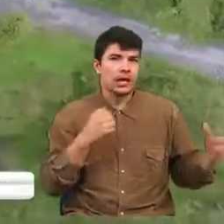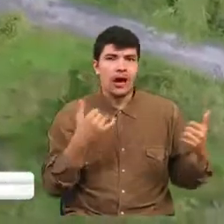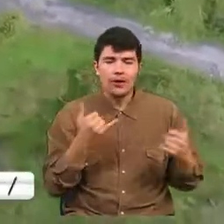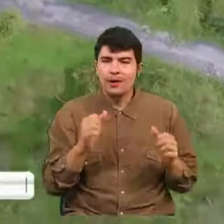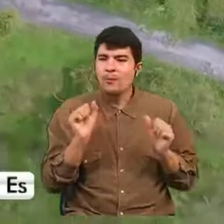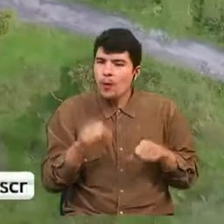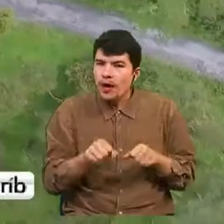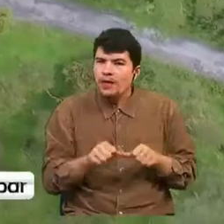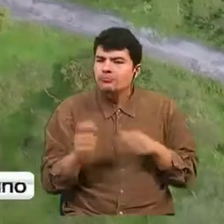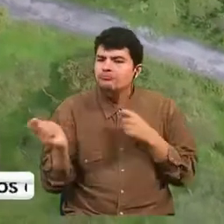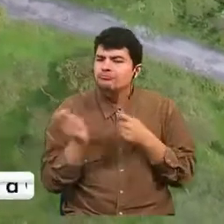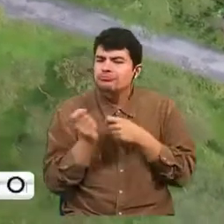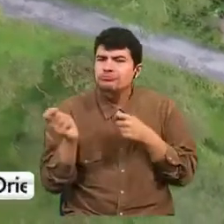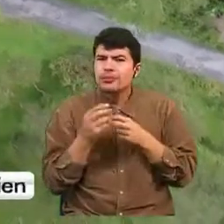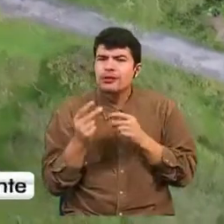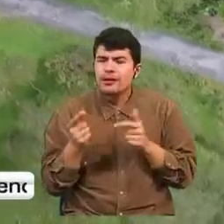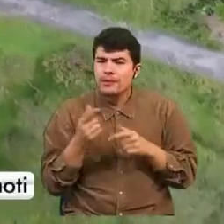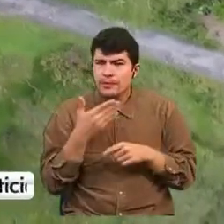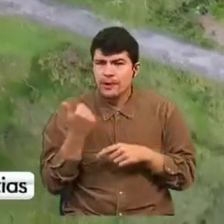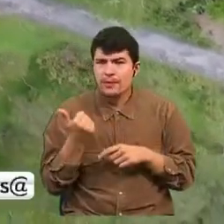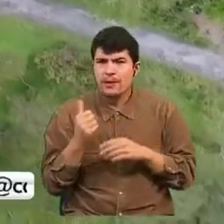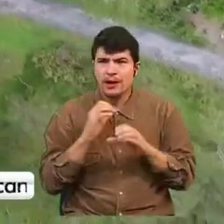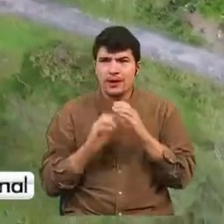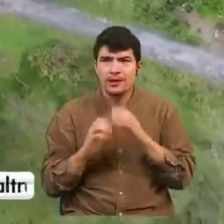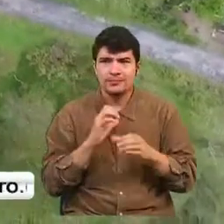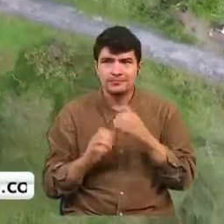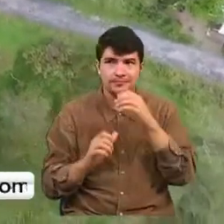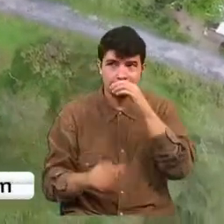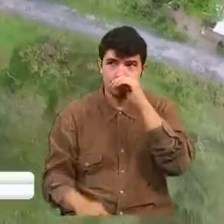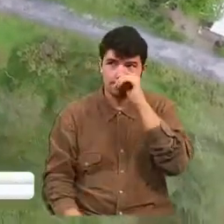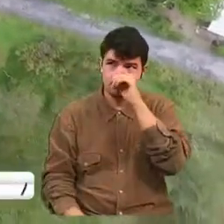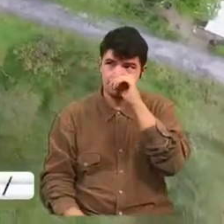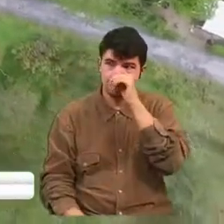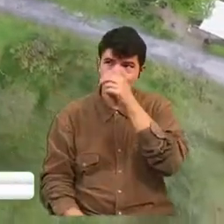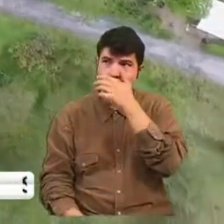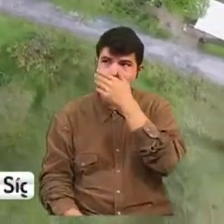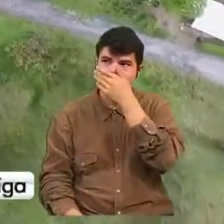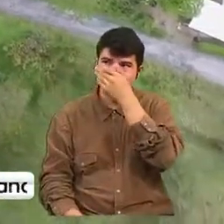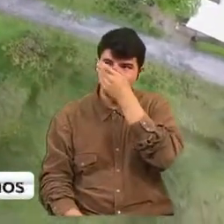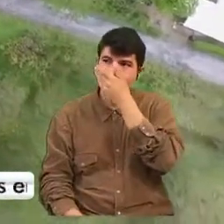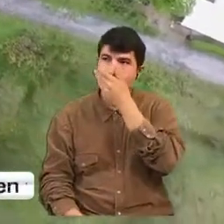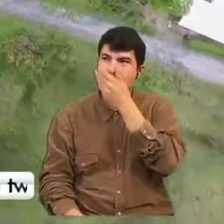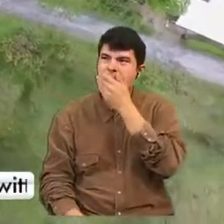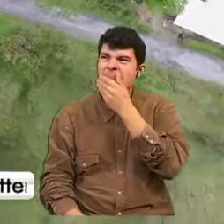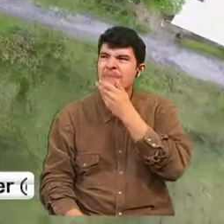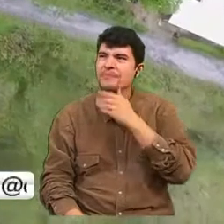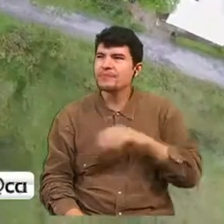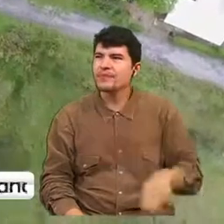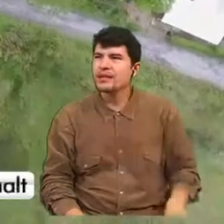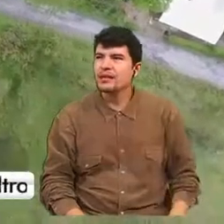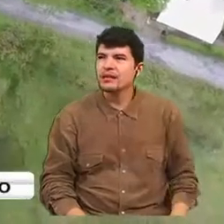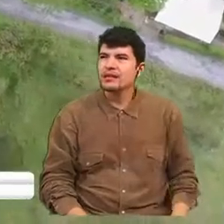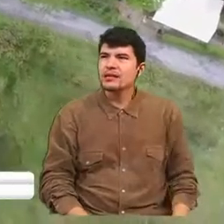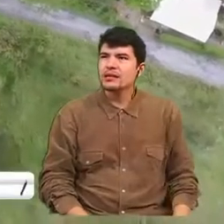para poder comercializarlos, y sin lugar a dudas las vías son parte fundamental del desarrollo de las regiones. Y precisamente,